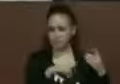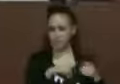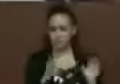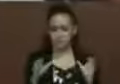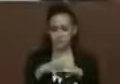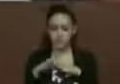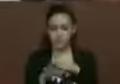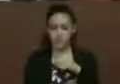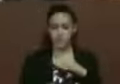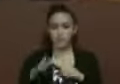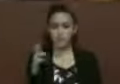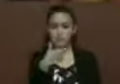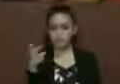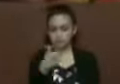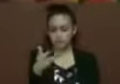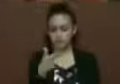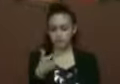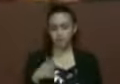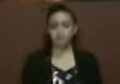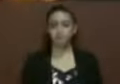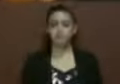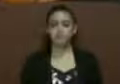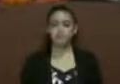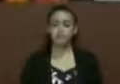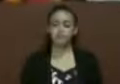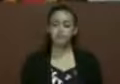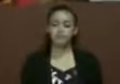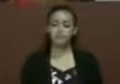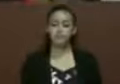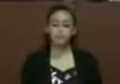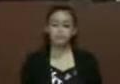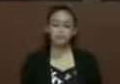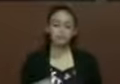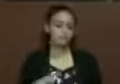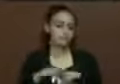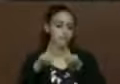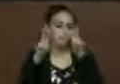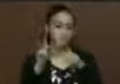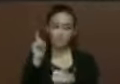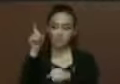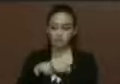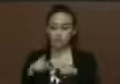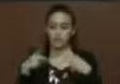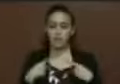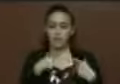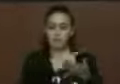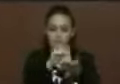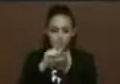sector restaurantero, pues ligado al tema de temas domésticos,